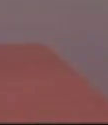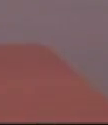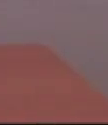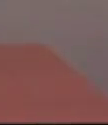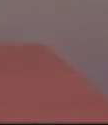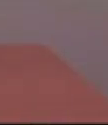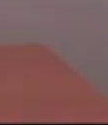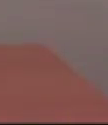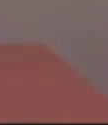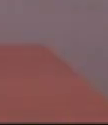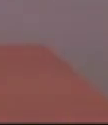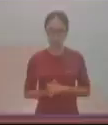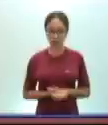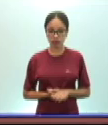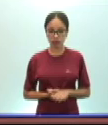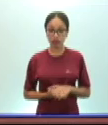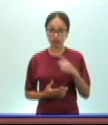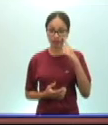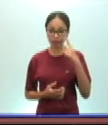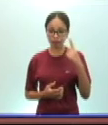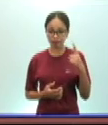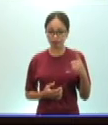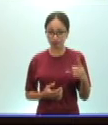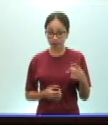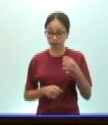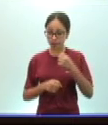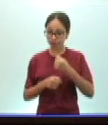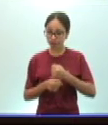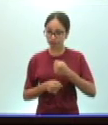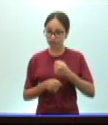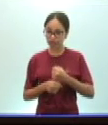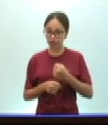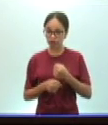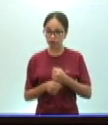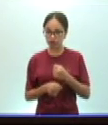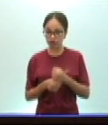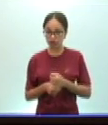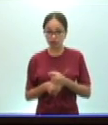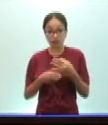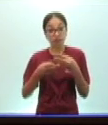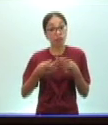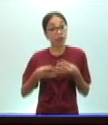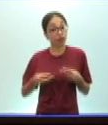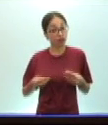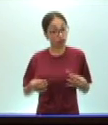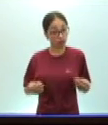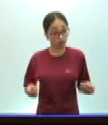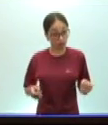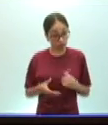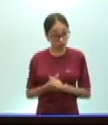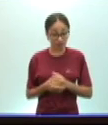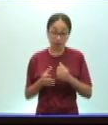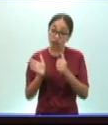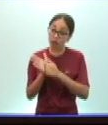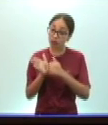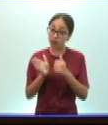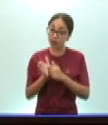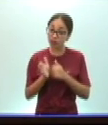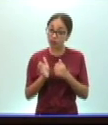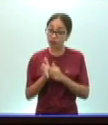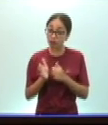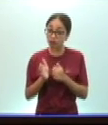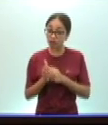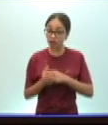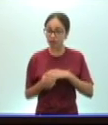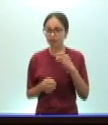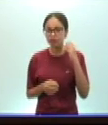Observen en el puesto de trabajo que les he traído una muestra de arena. Es un sólido de color